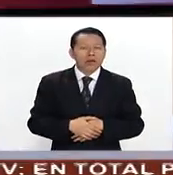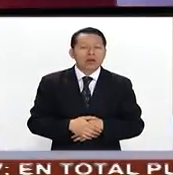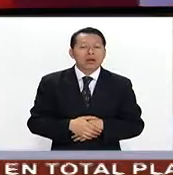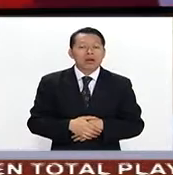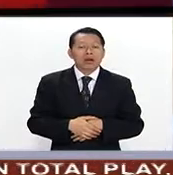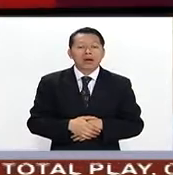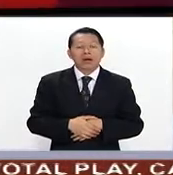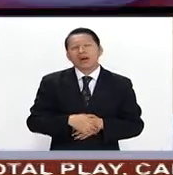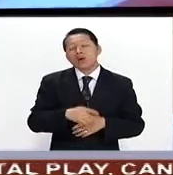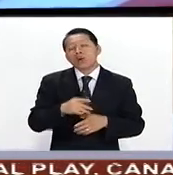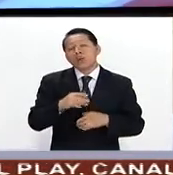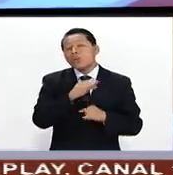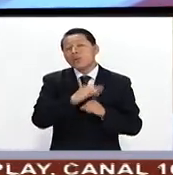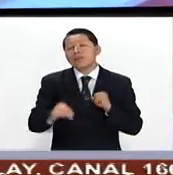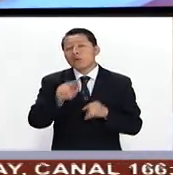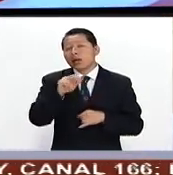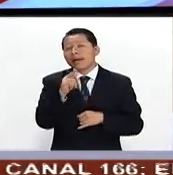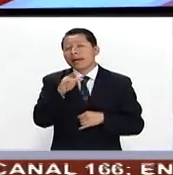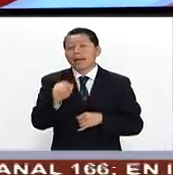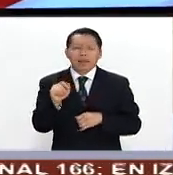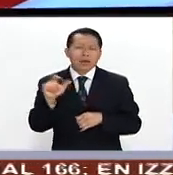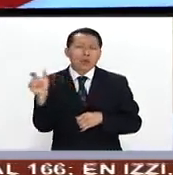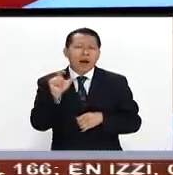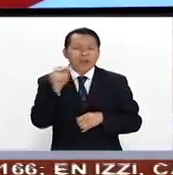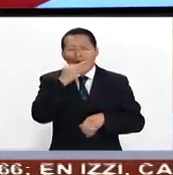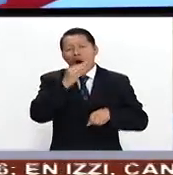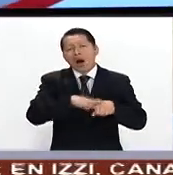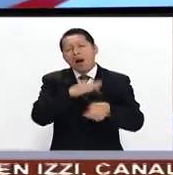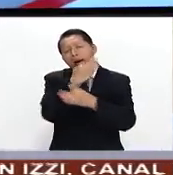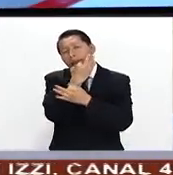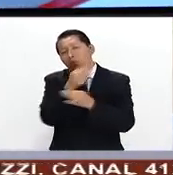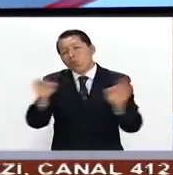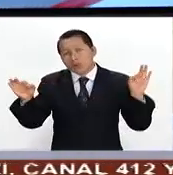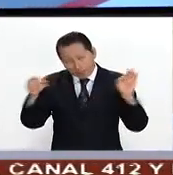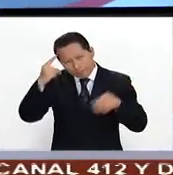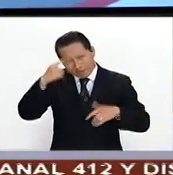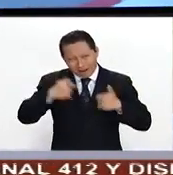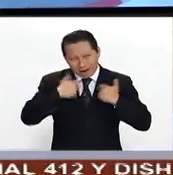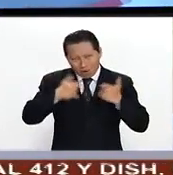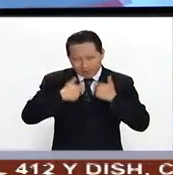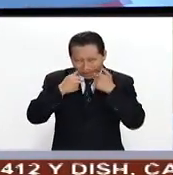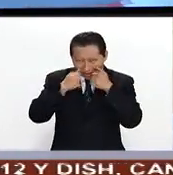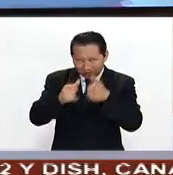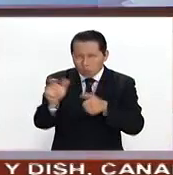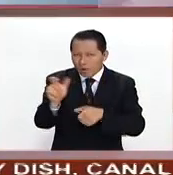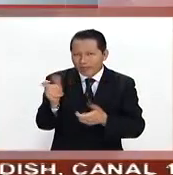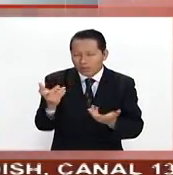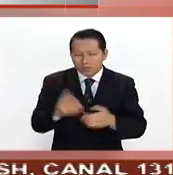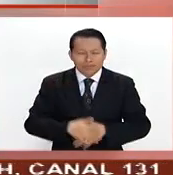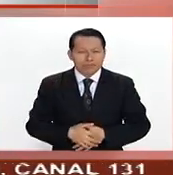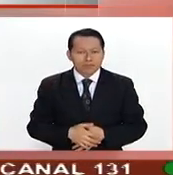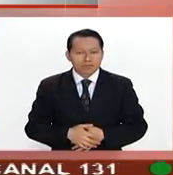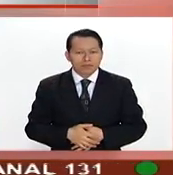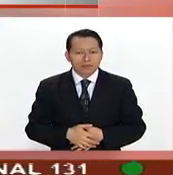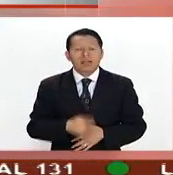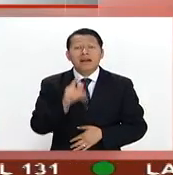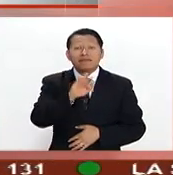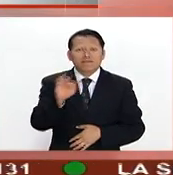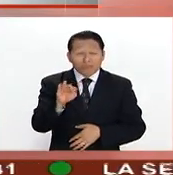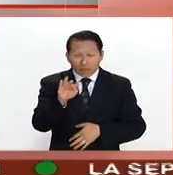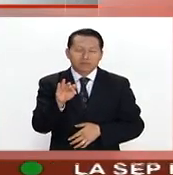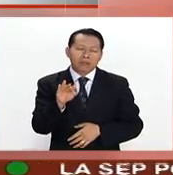inicia esta convocatoria? ¿Cuándo se publica para que los jóvenes estén atentos? Bueno, pues no tenemos como tal una